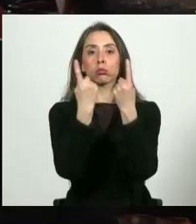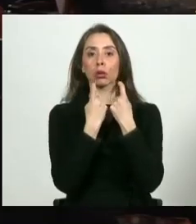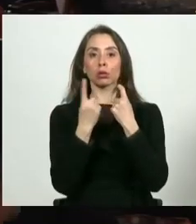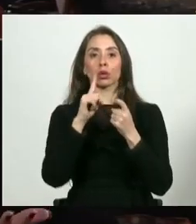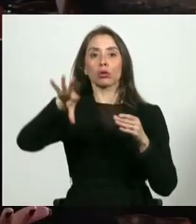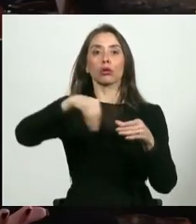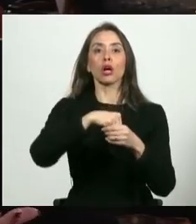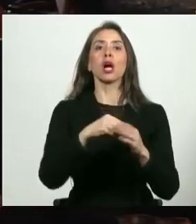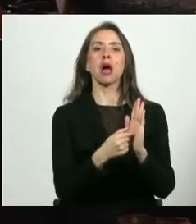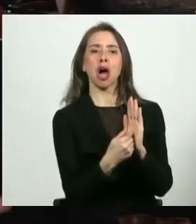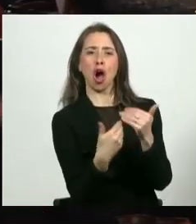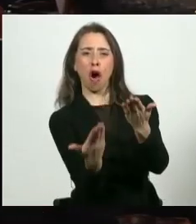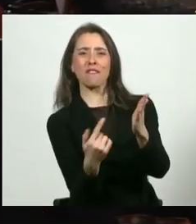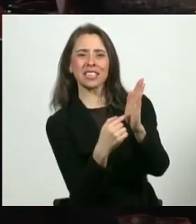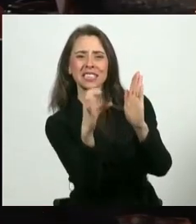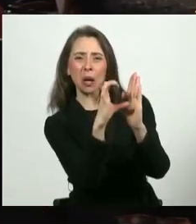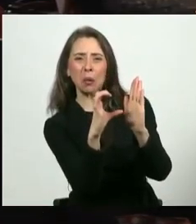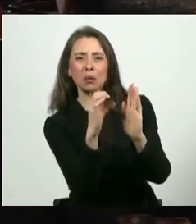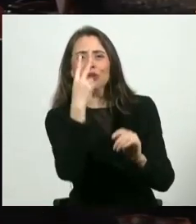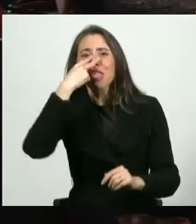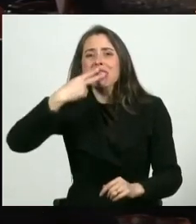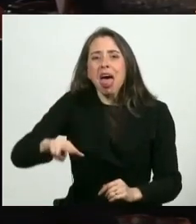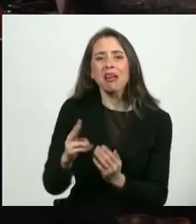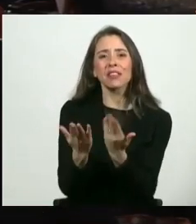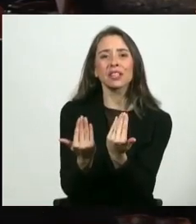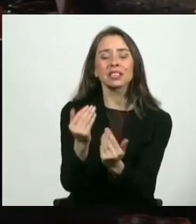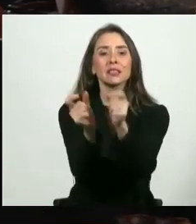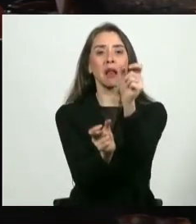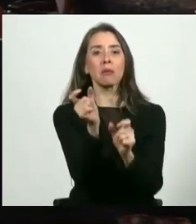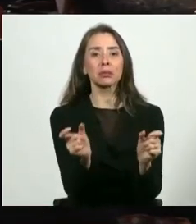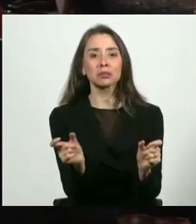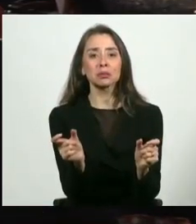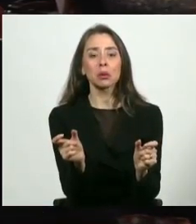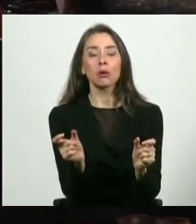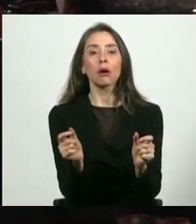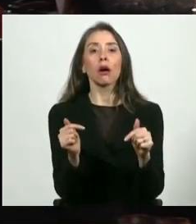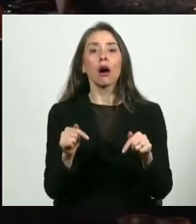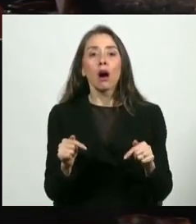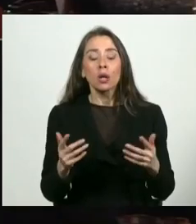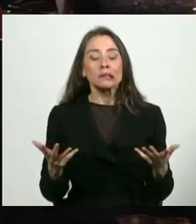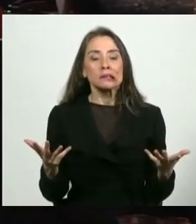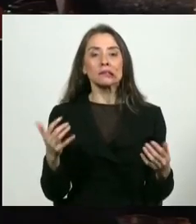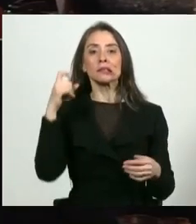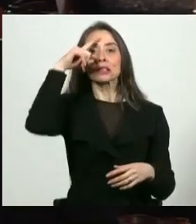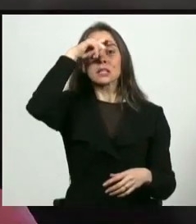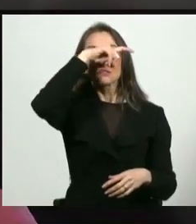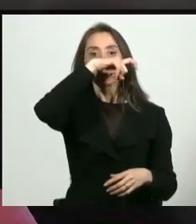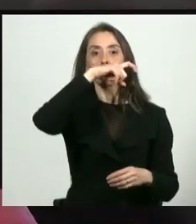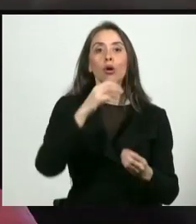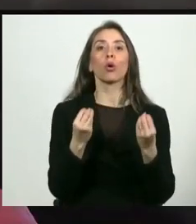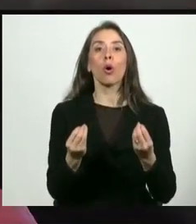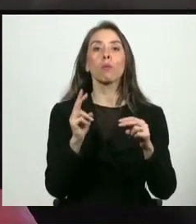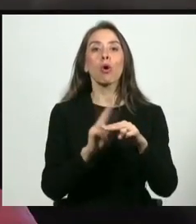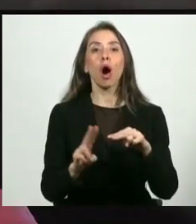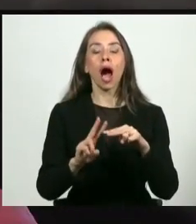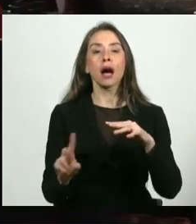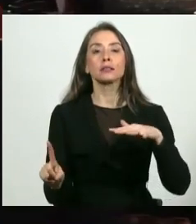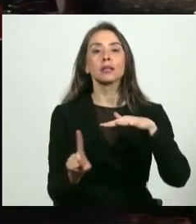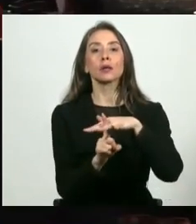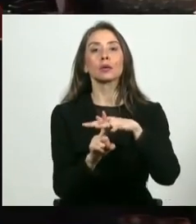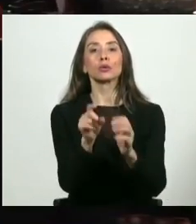se ofrecen cursos que no están en función de las necesidades de las personas, y hoy día tenemos la gran dificultad de poder generar